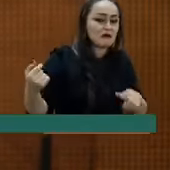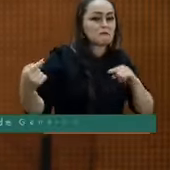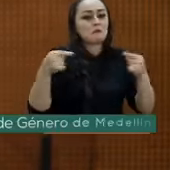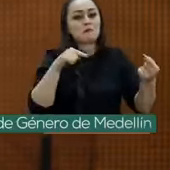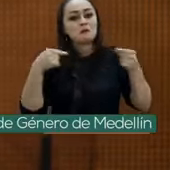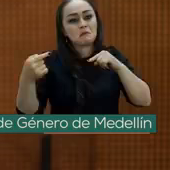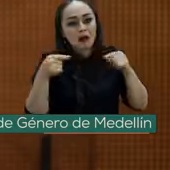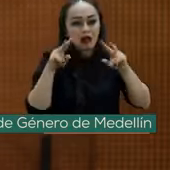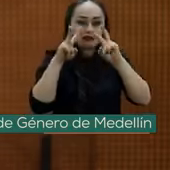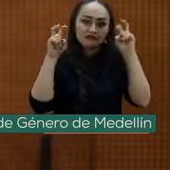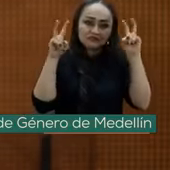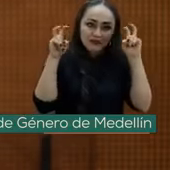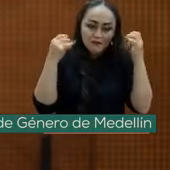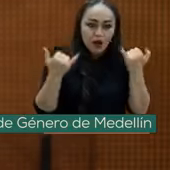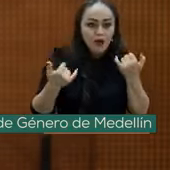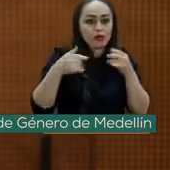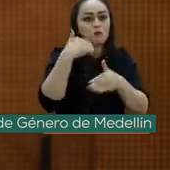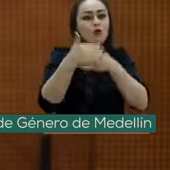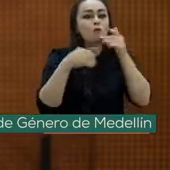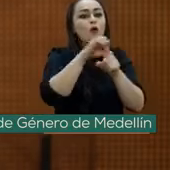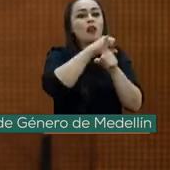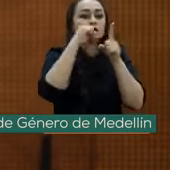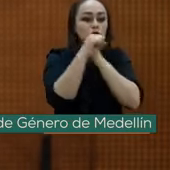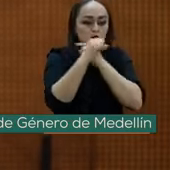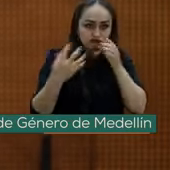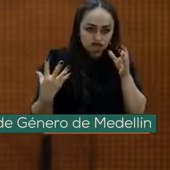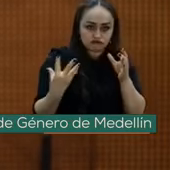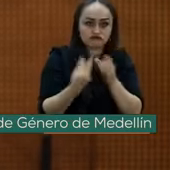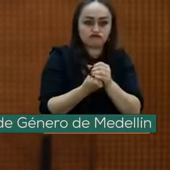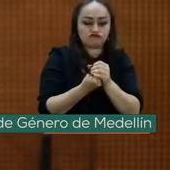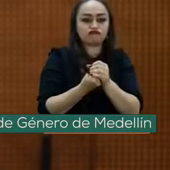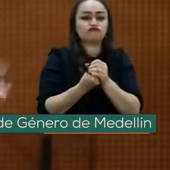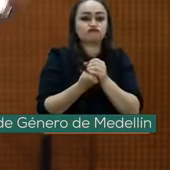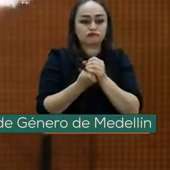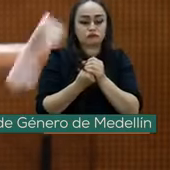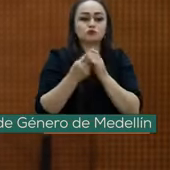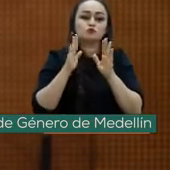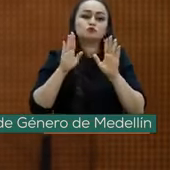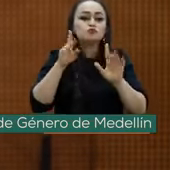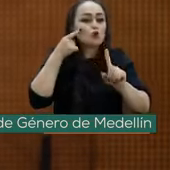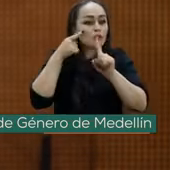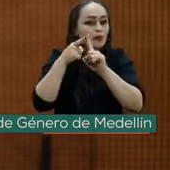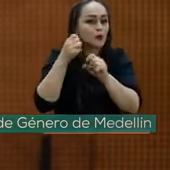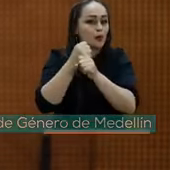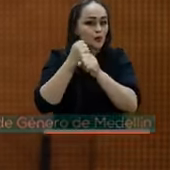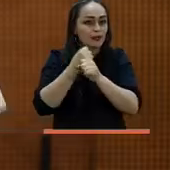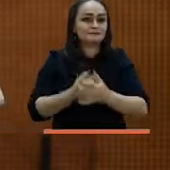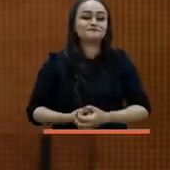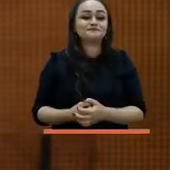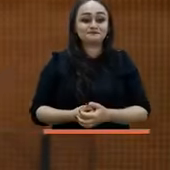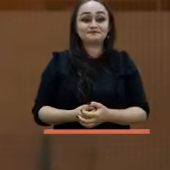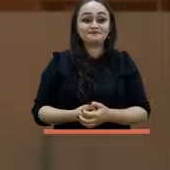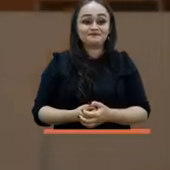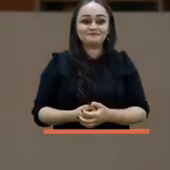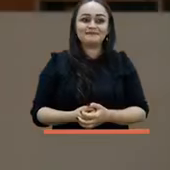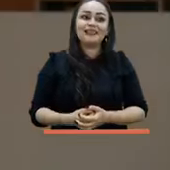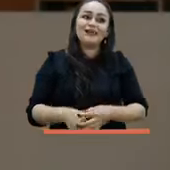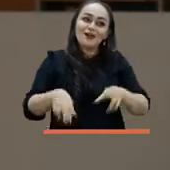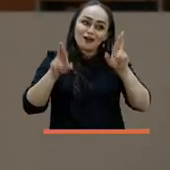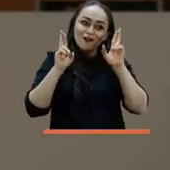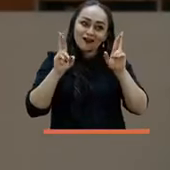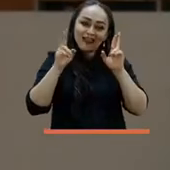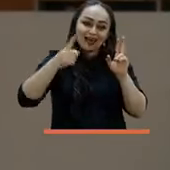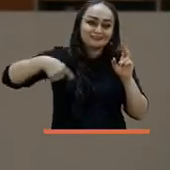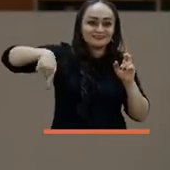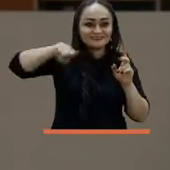de pensarnos una sociedad incluyente desde un área específica que lo laboral esperamos que este conversatorio haya permitido